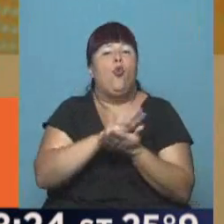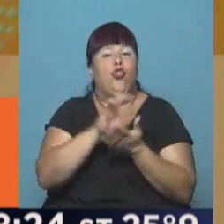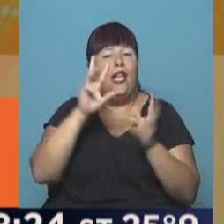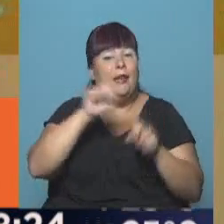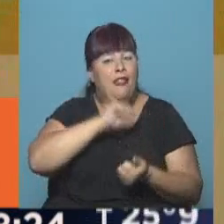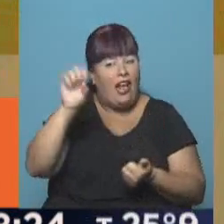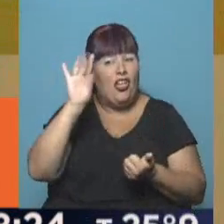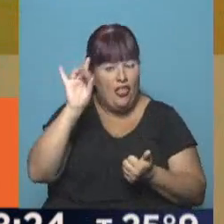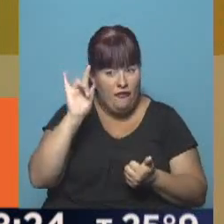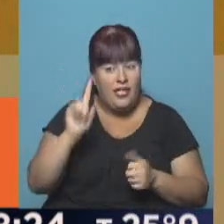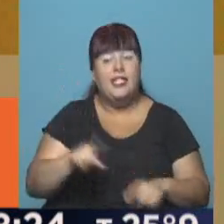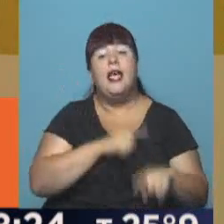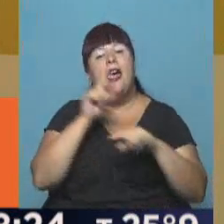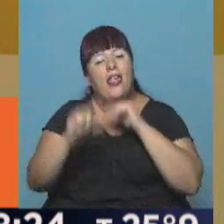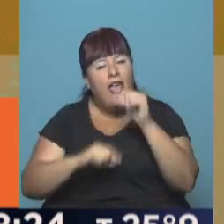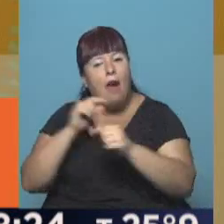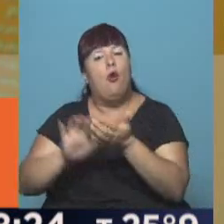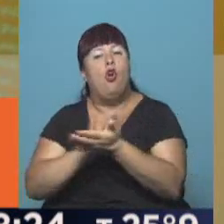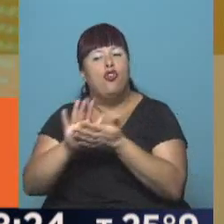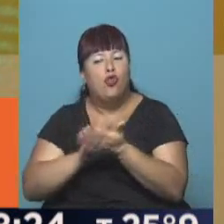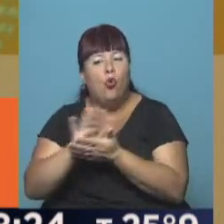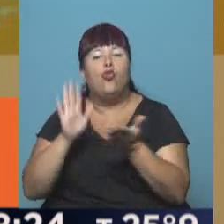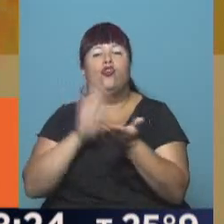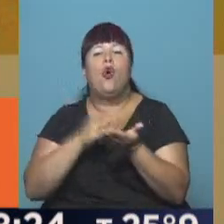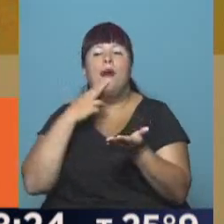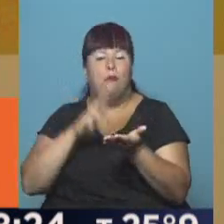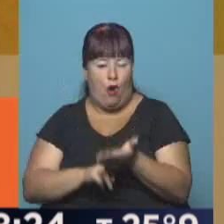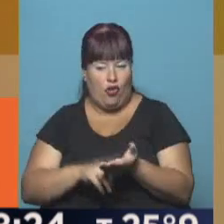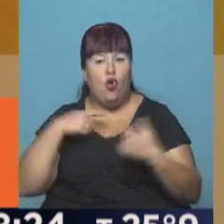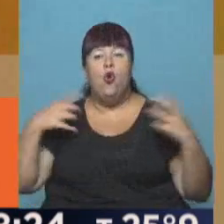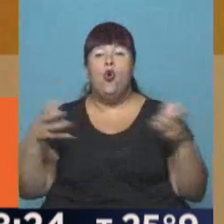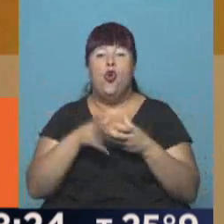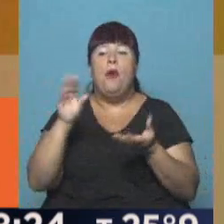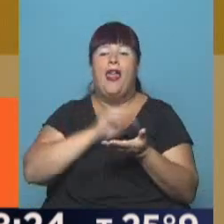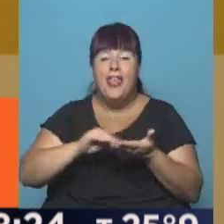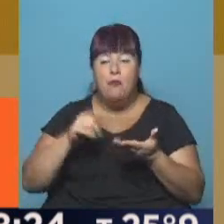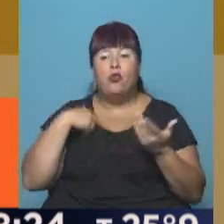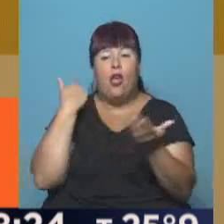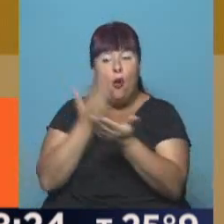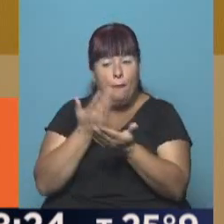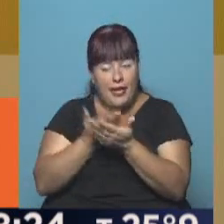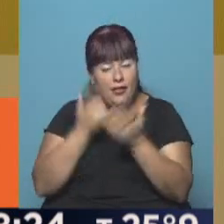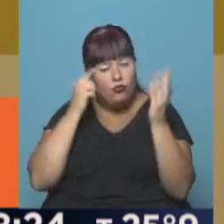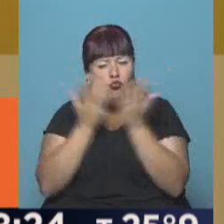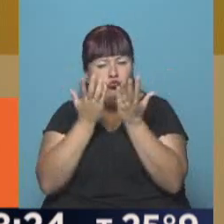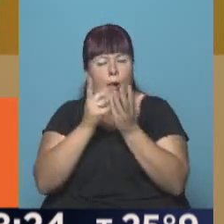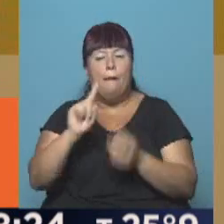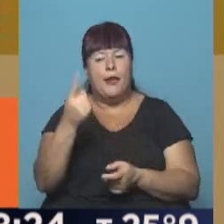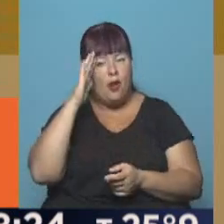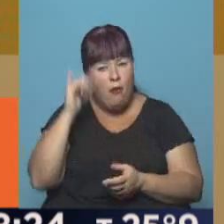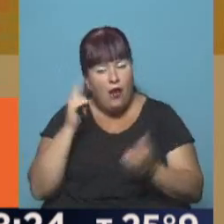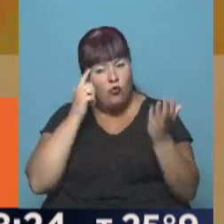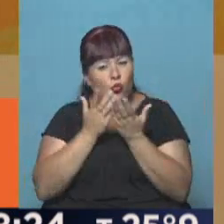problema difícil, y ir despacito resolviendo el tema tarifario. Nosotros con un grupo de legisladores estamos estudiando a partir del 1 de